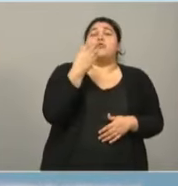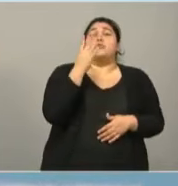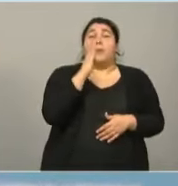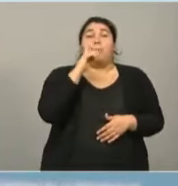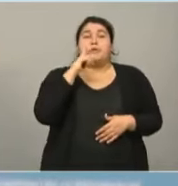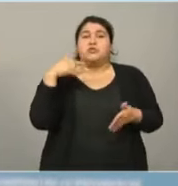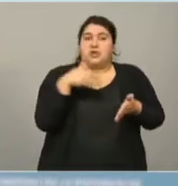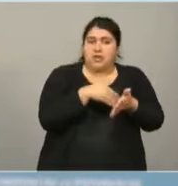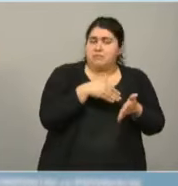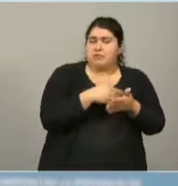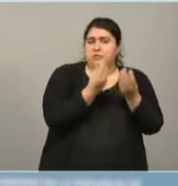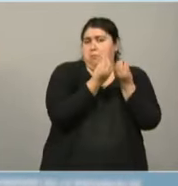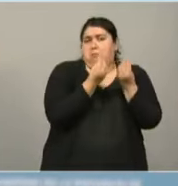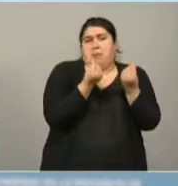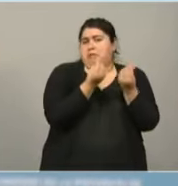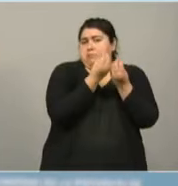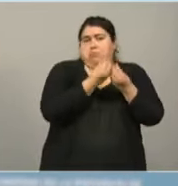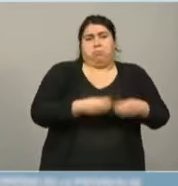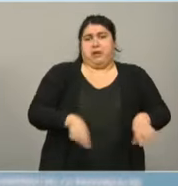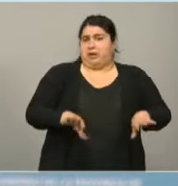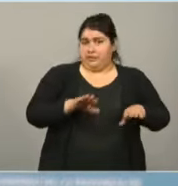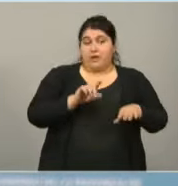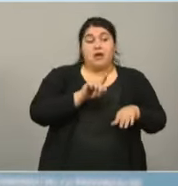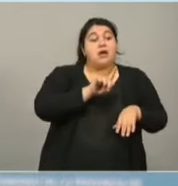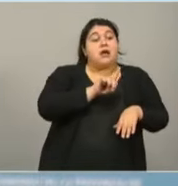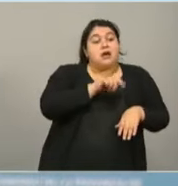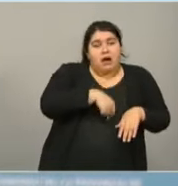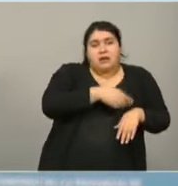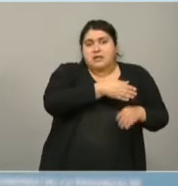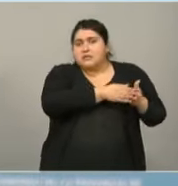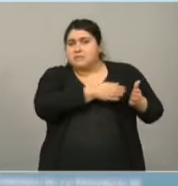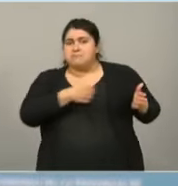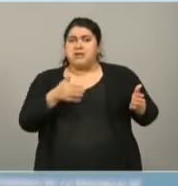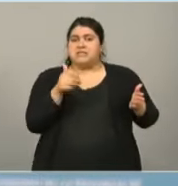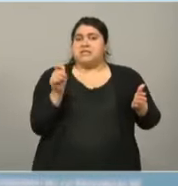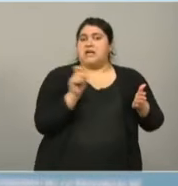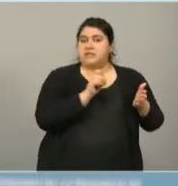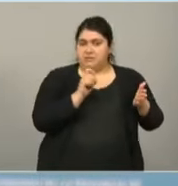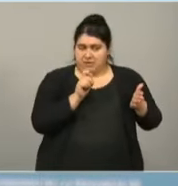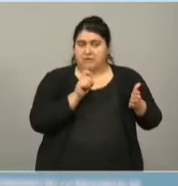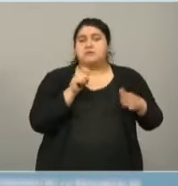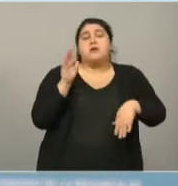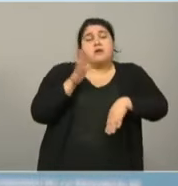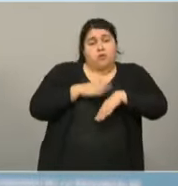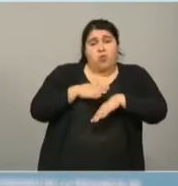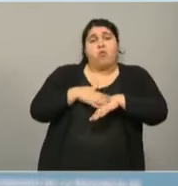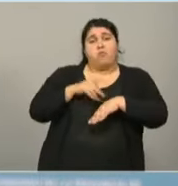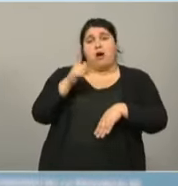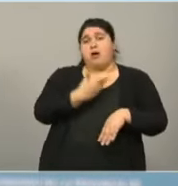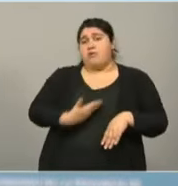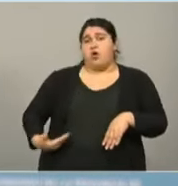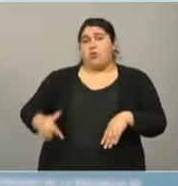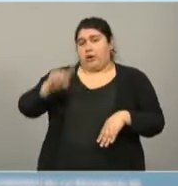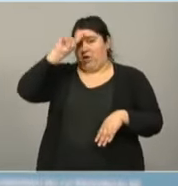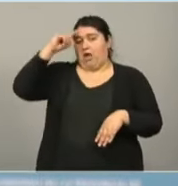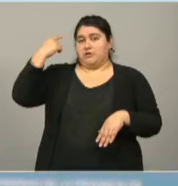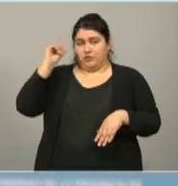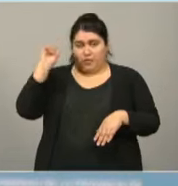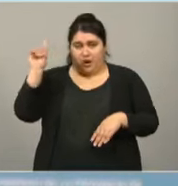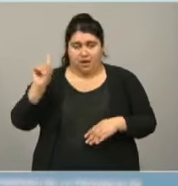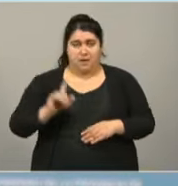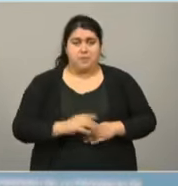ha perdido la provincia de Buenos Aires en el primer semestre de las políticas del gobierno